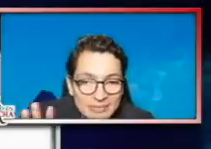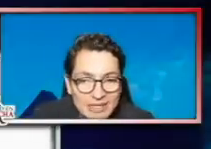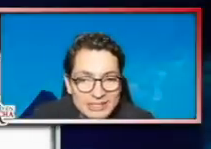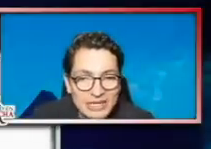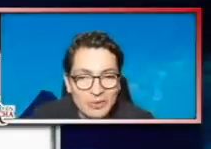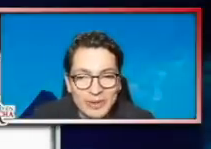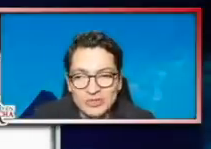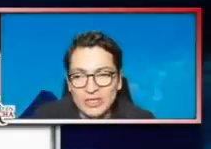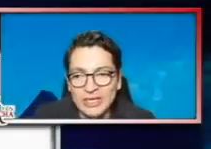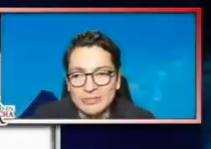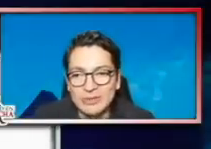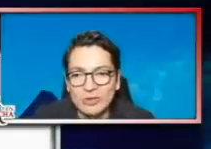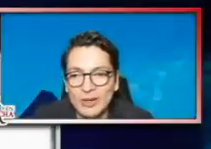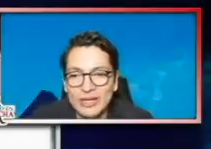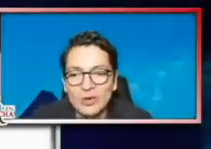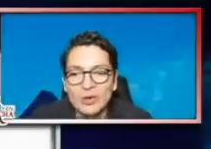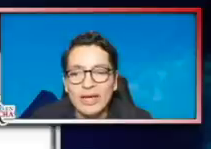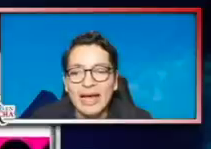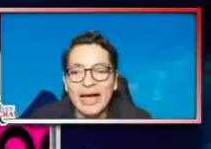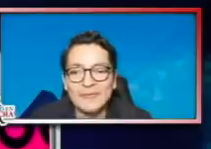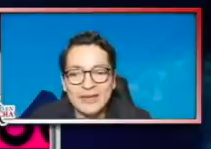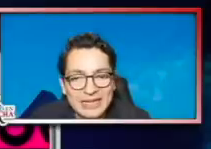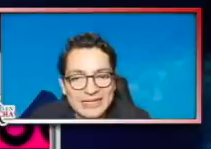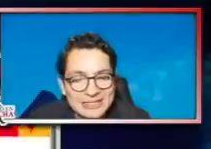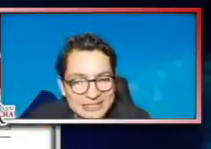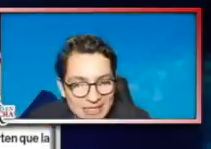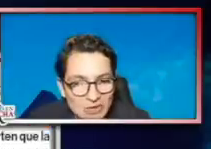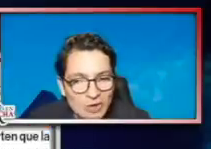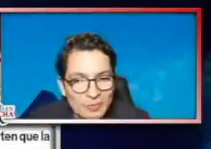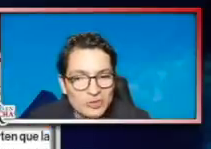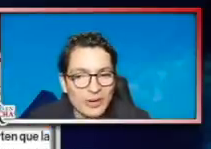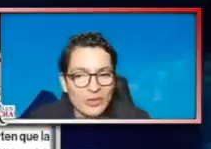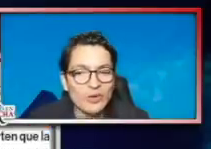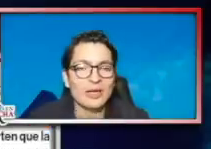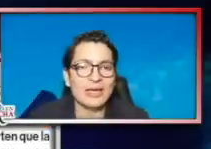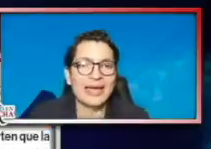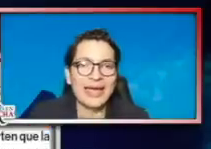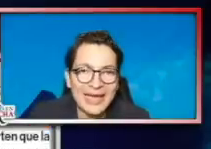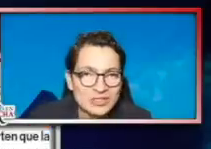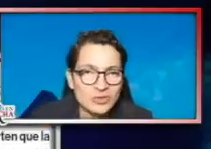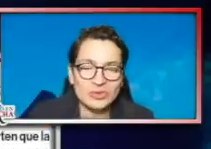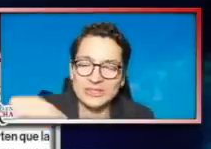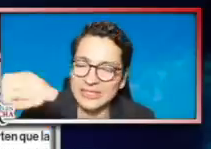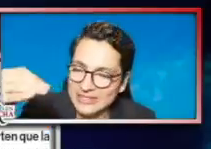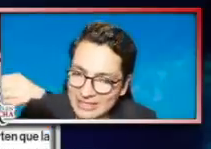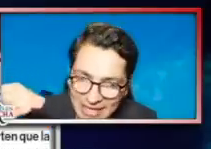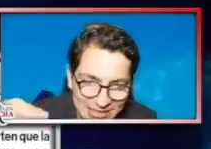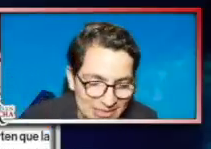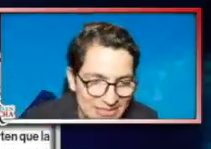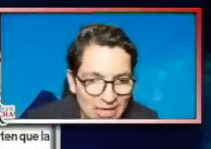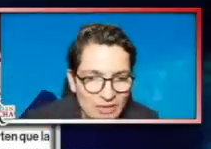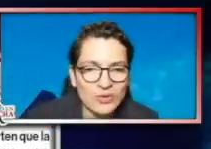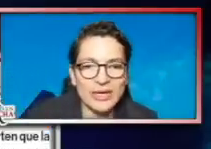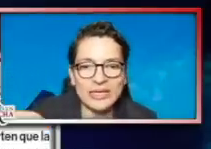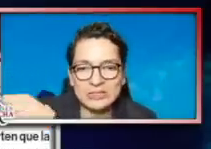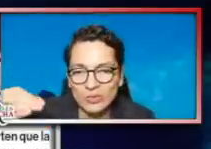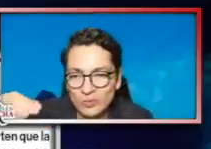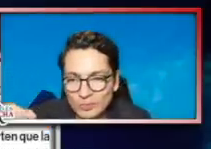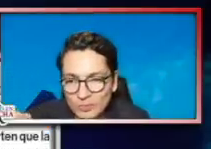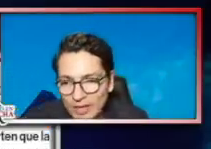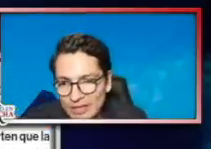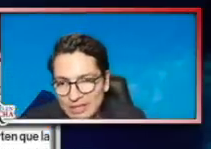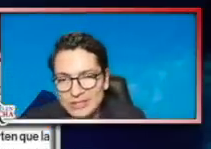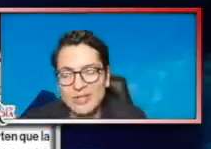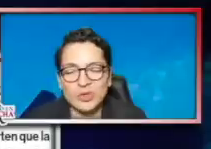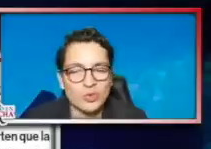estima iniciar la operación del yacimiento Marino Al final de sexenio de López Obrador esto ya está garantizado es